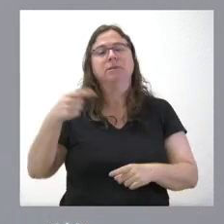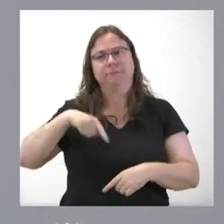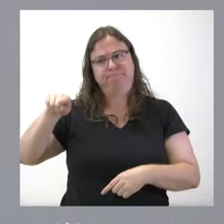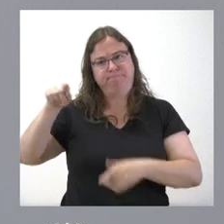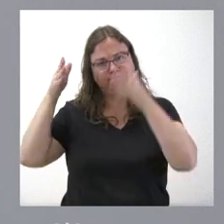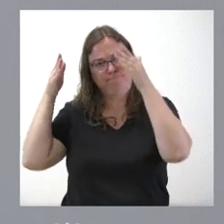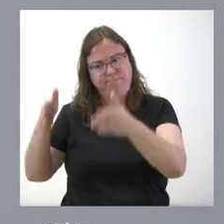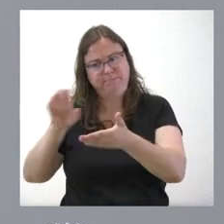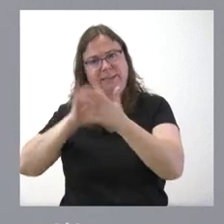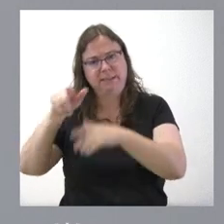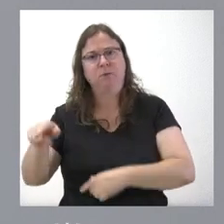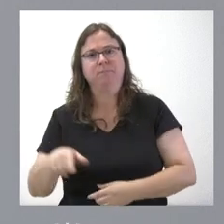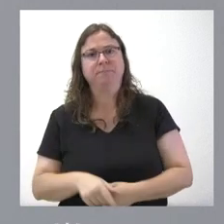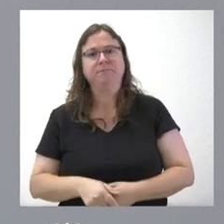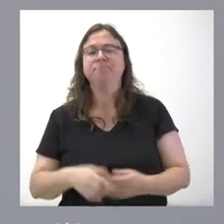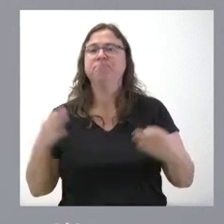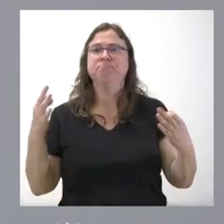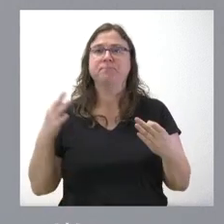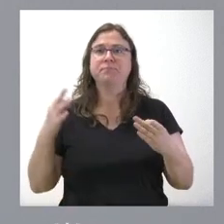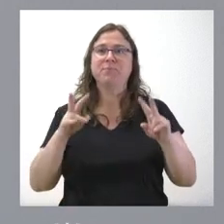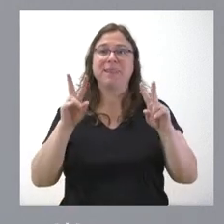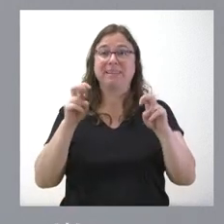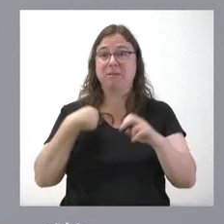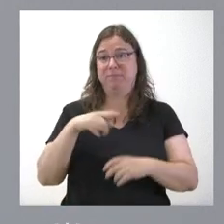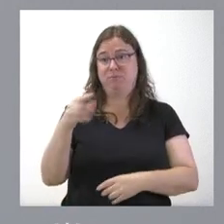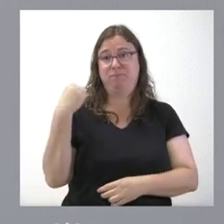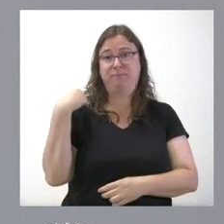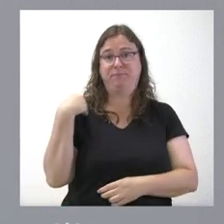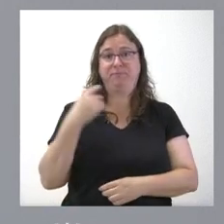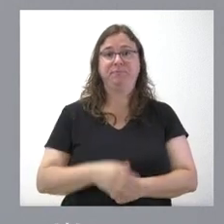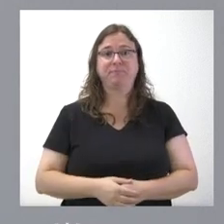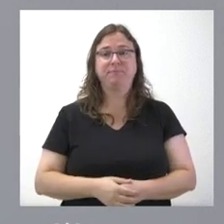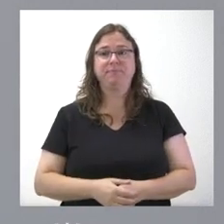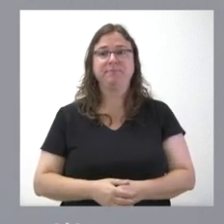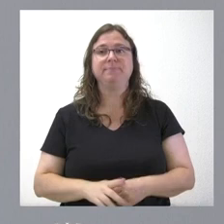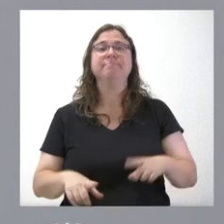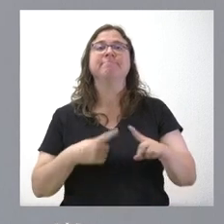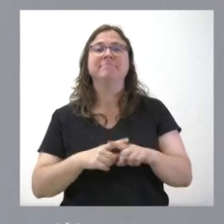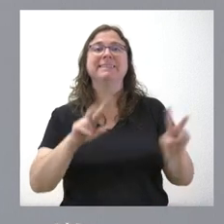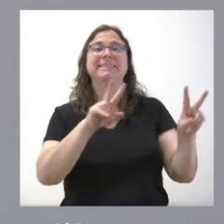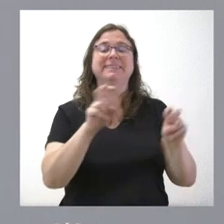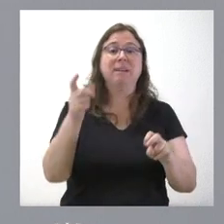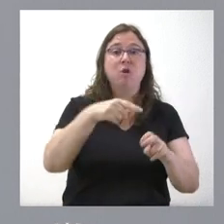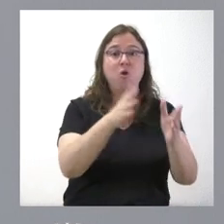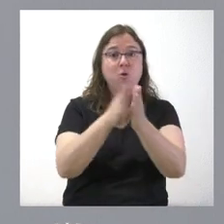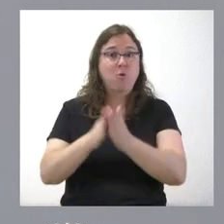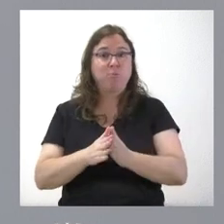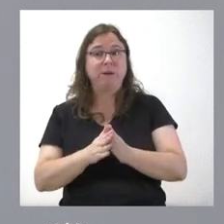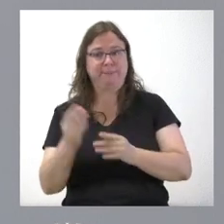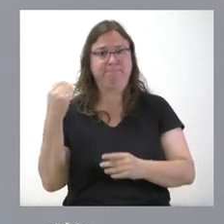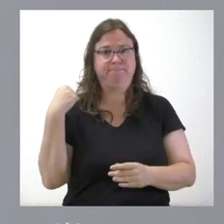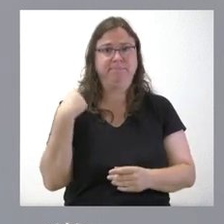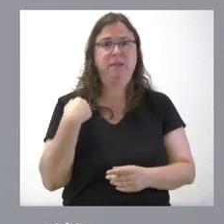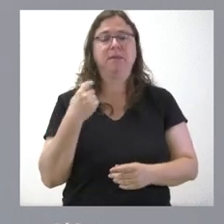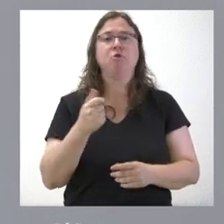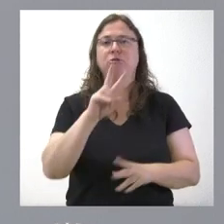Castilla y león que es cuestión que usted plantea y que son las cuestiones que sus compañeros han planteado recientemente sobre